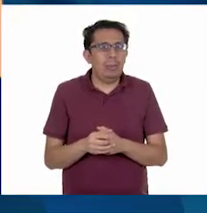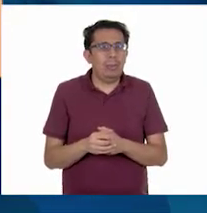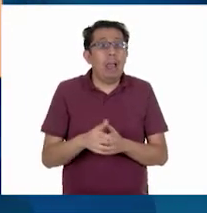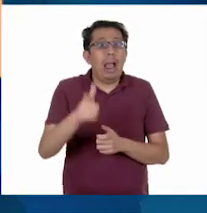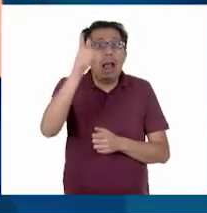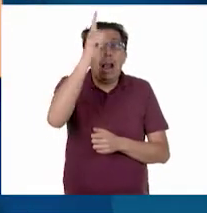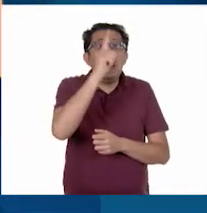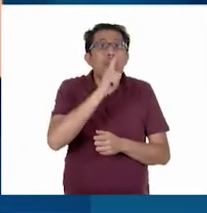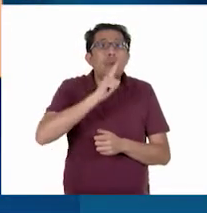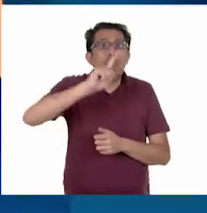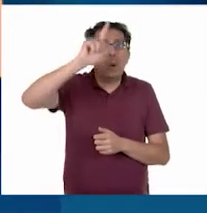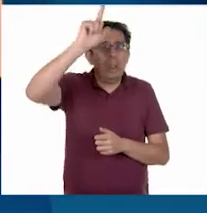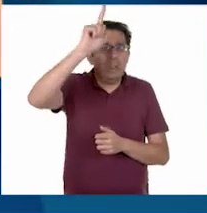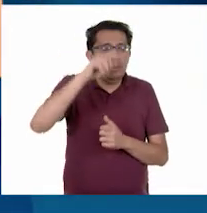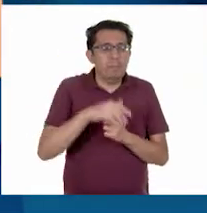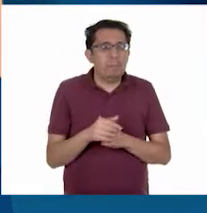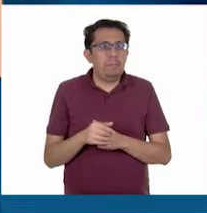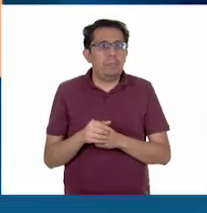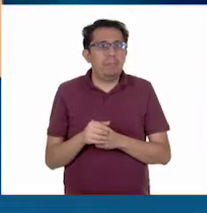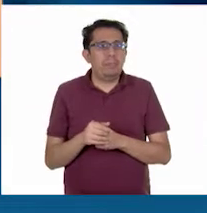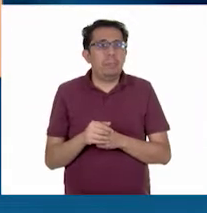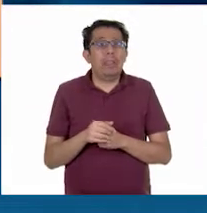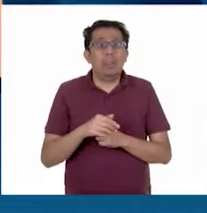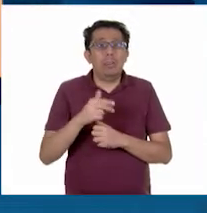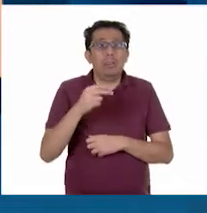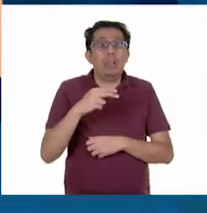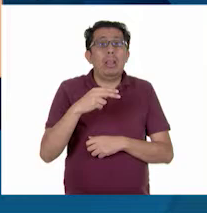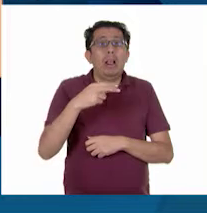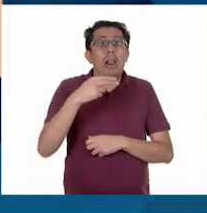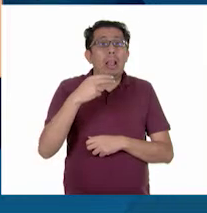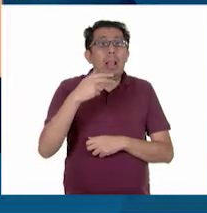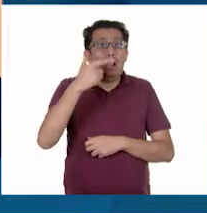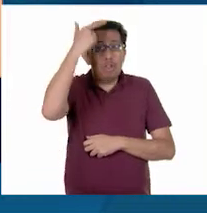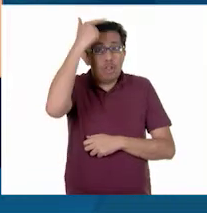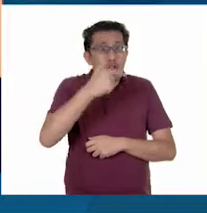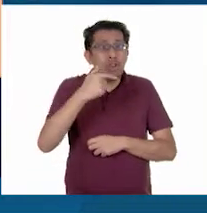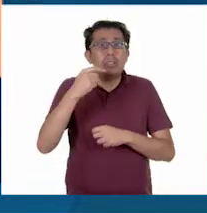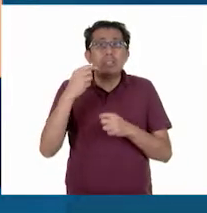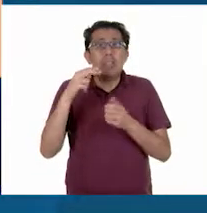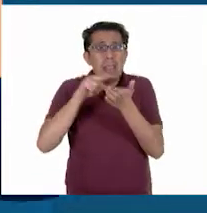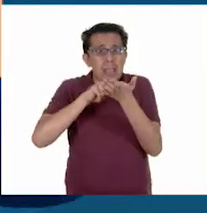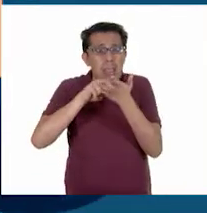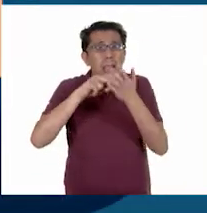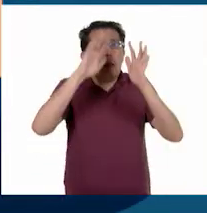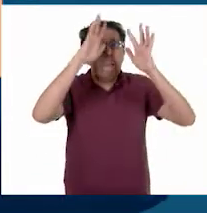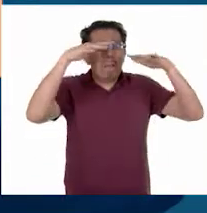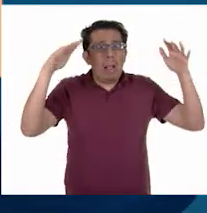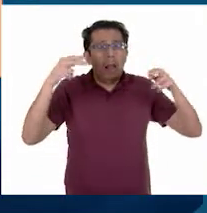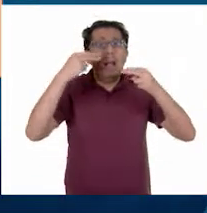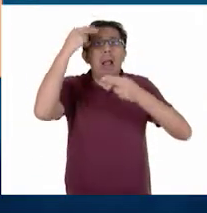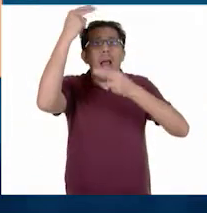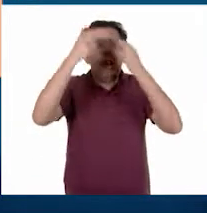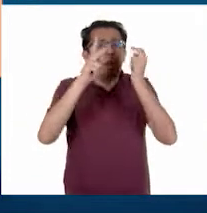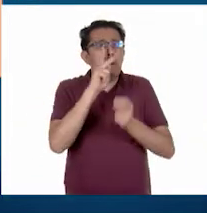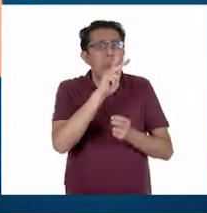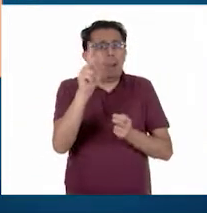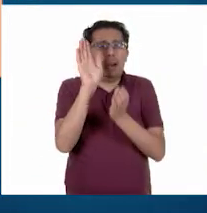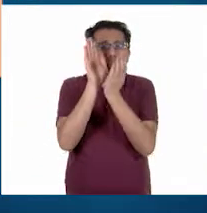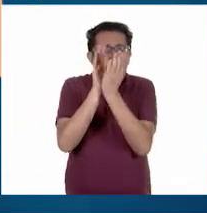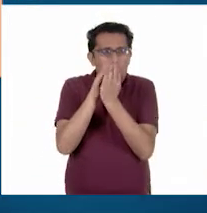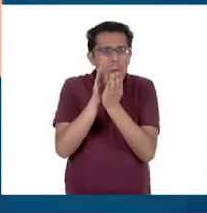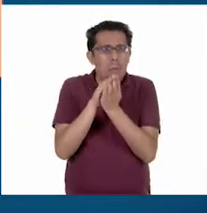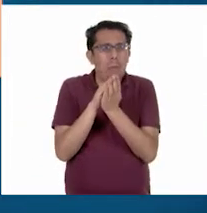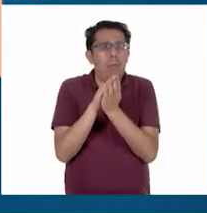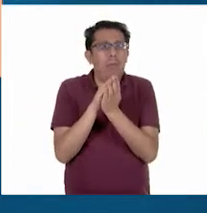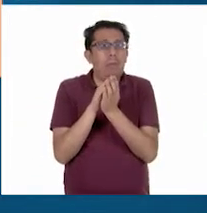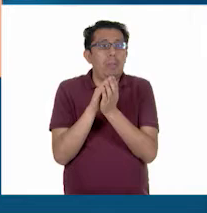La luna. Es mar la noche negra. La nube es una concha. La luna